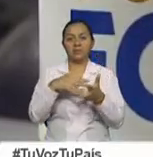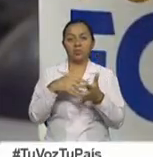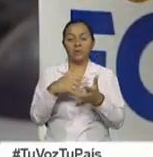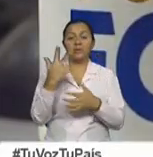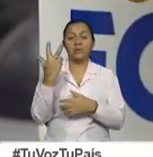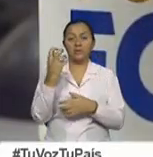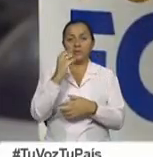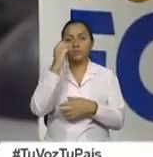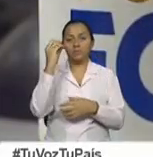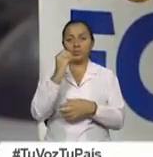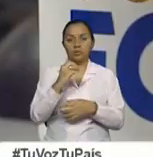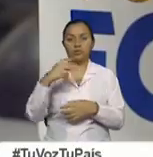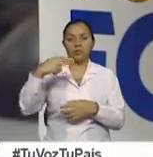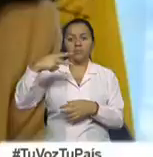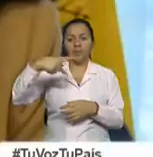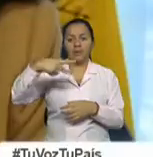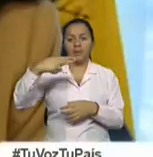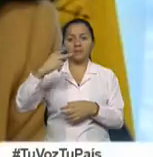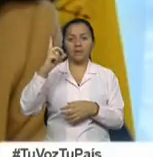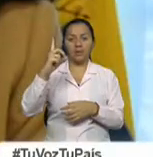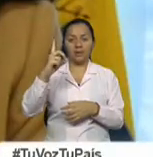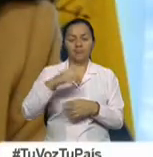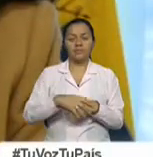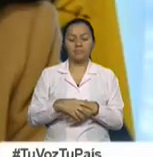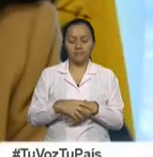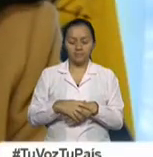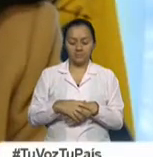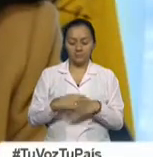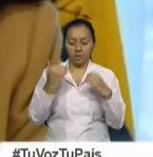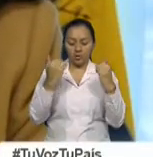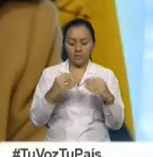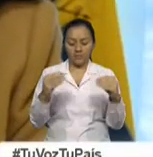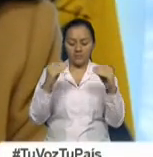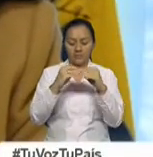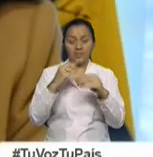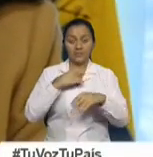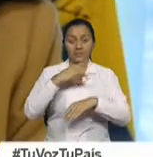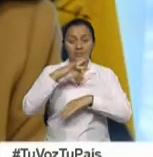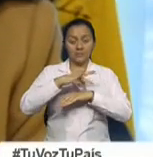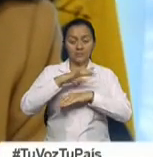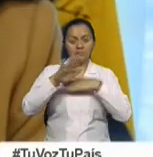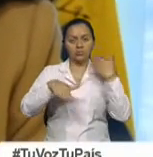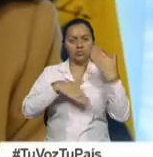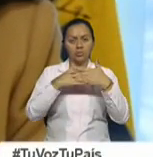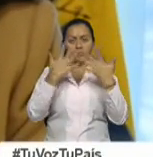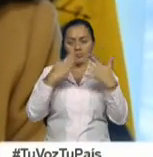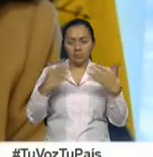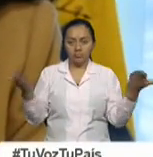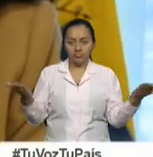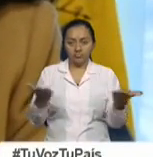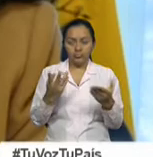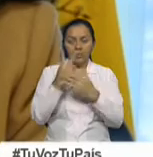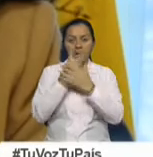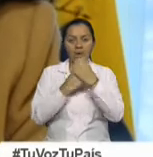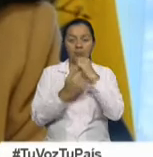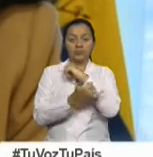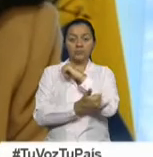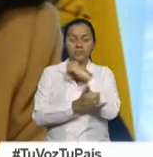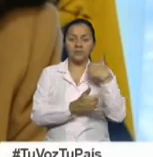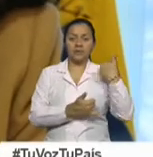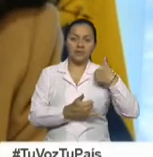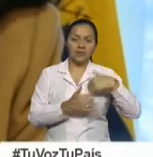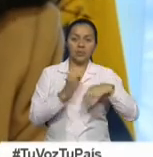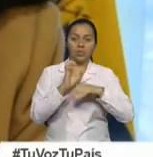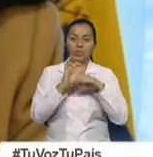13% doctorados. Hemos pasado revista en esta cita de todos los temas bilaterales, ¿no? Para fortalecer